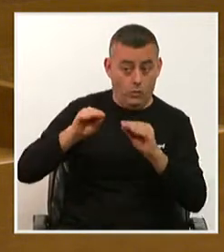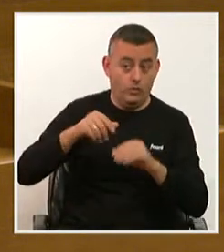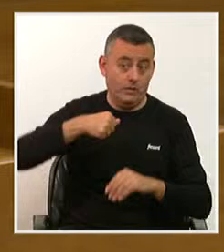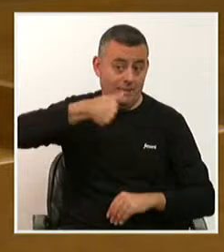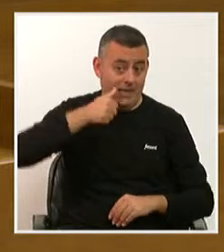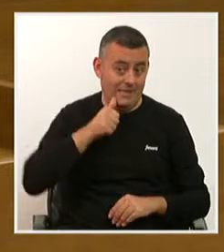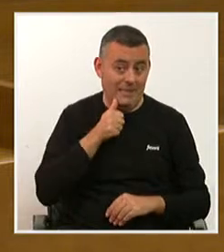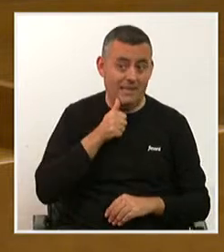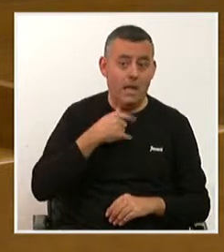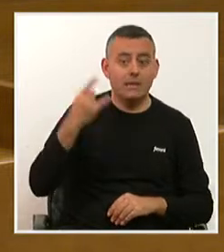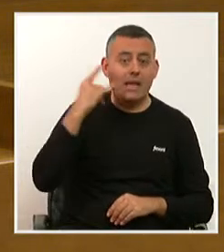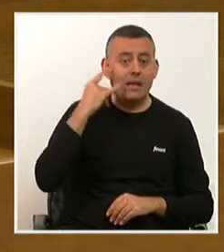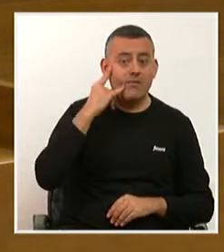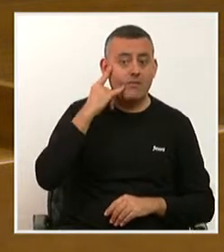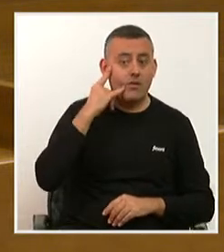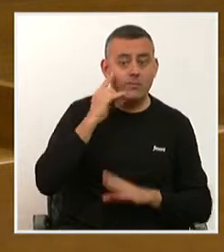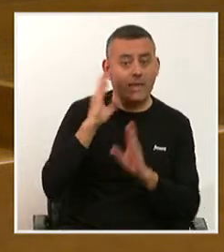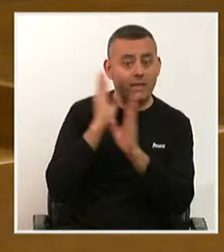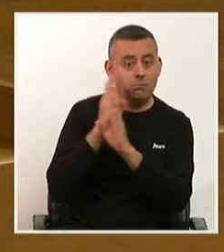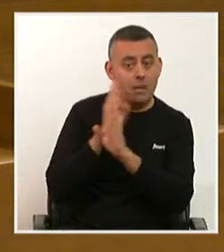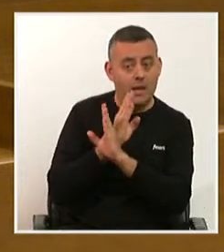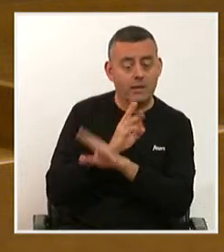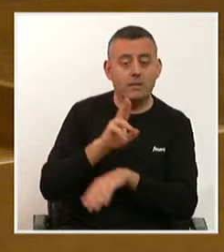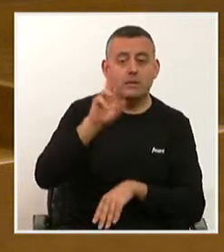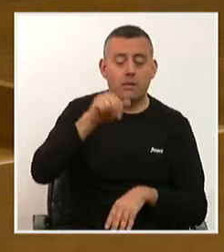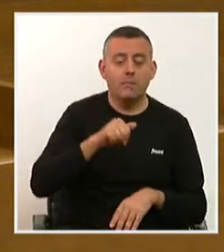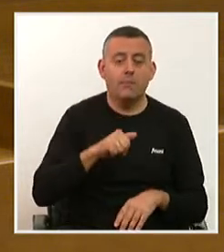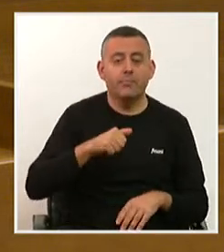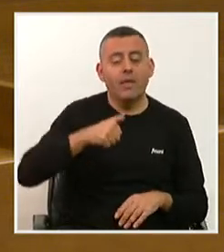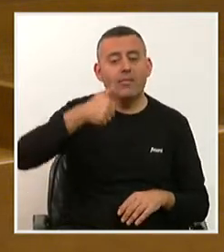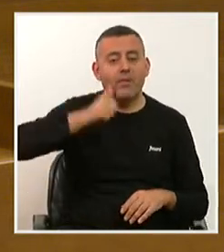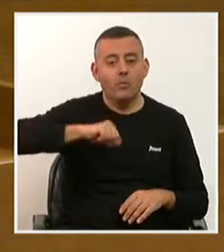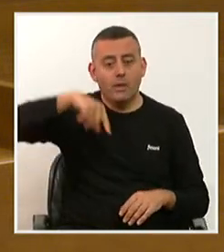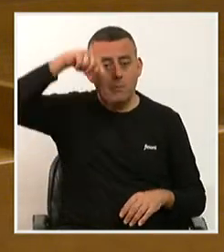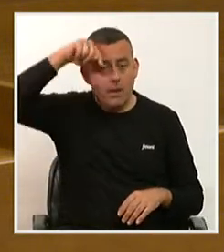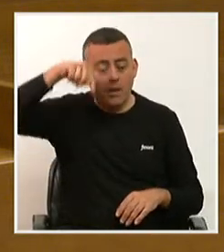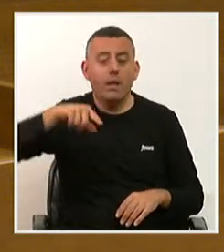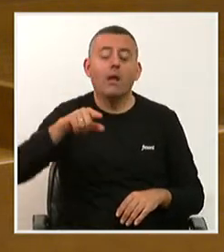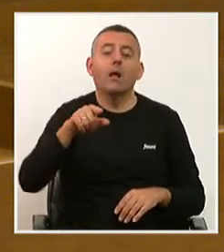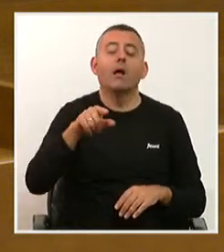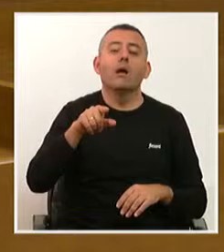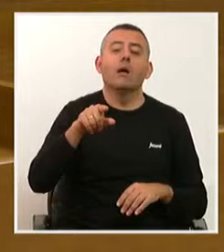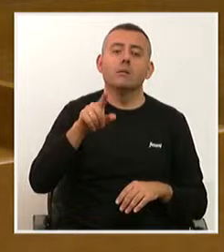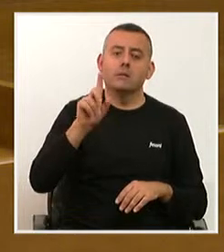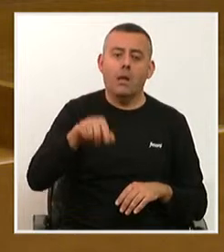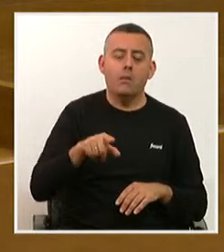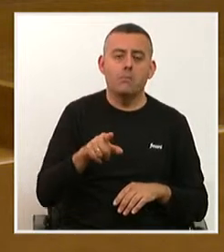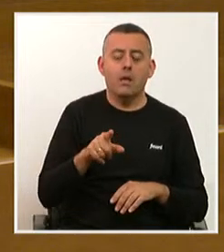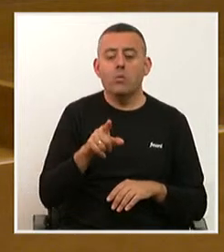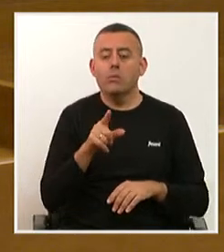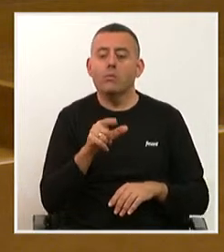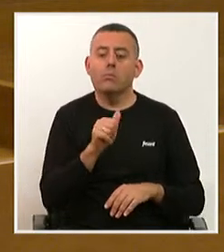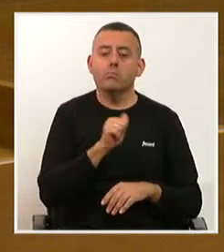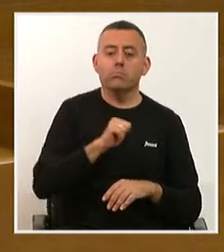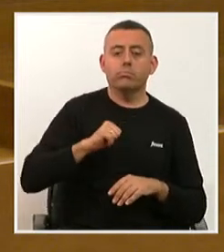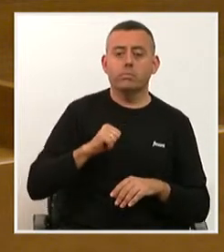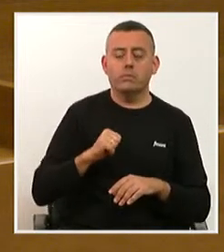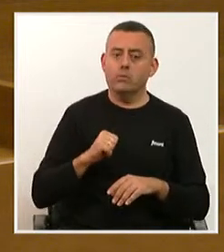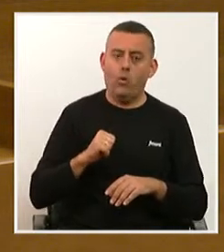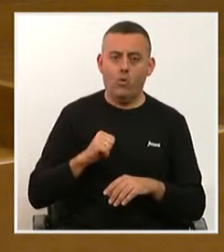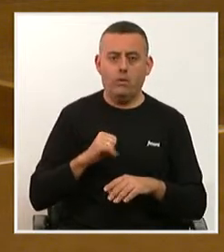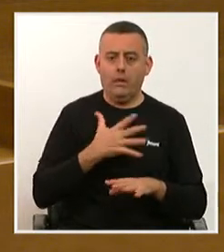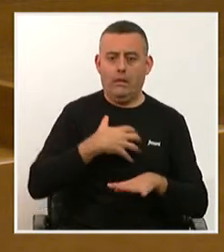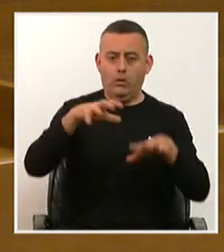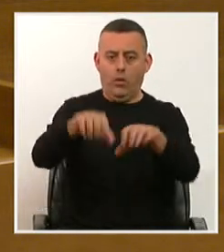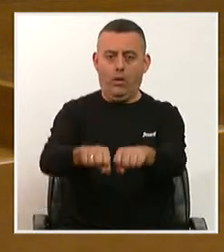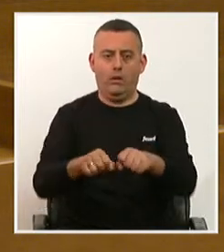de ceuta y de melilla es por eso que desde Box solicitamos la supresión inmediata de dicho tratado porque desde Box sí que